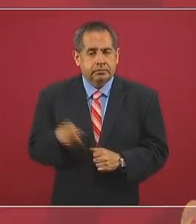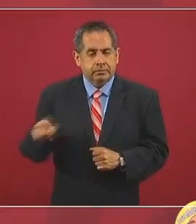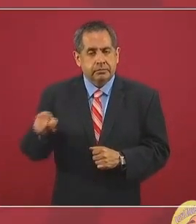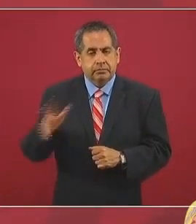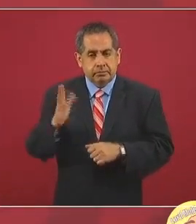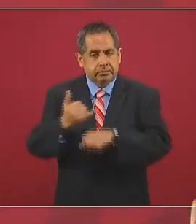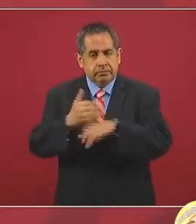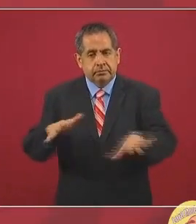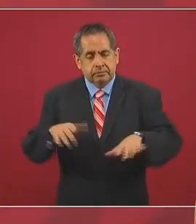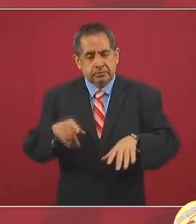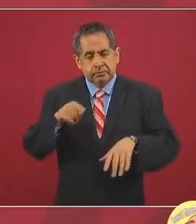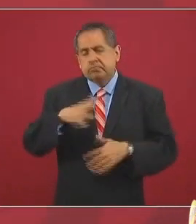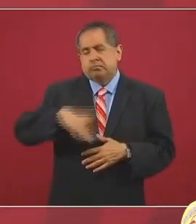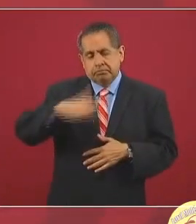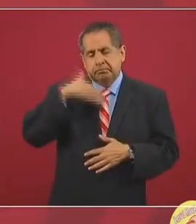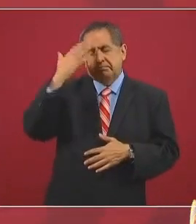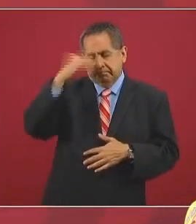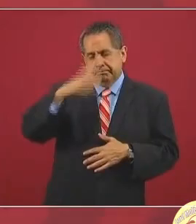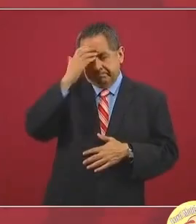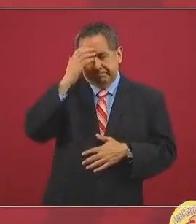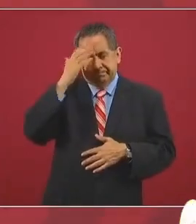esa información, se tiene conocimiento.